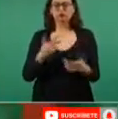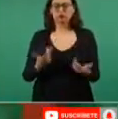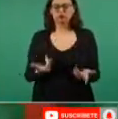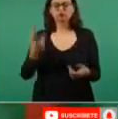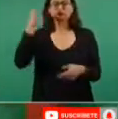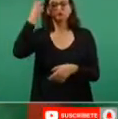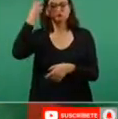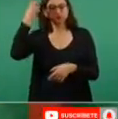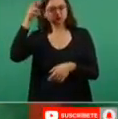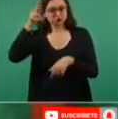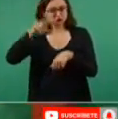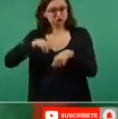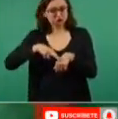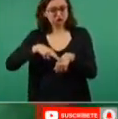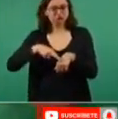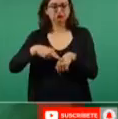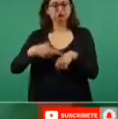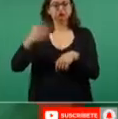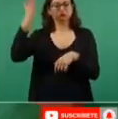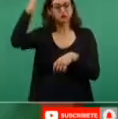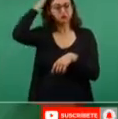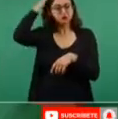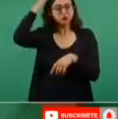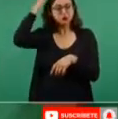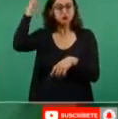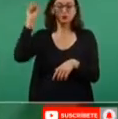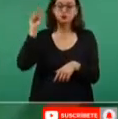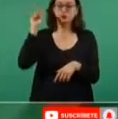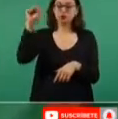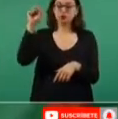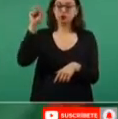directivos, dirigentes sindicales,